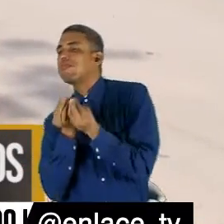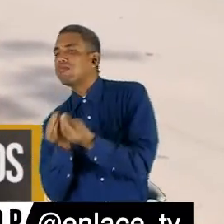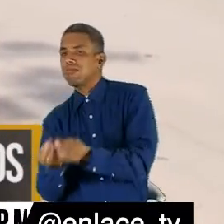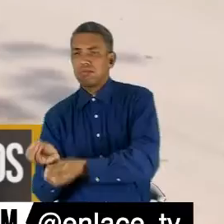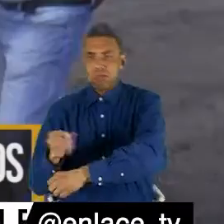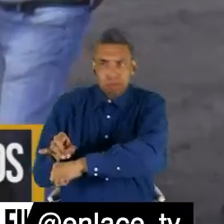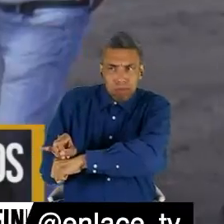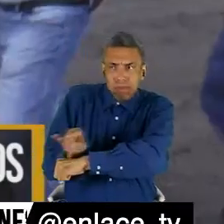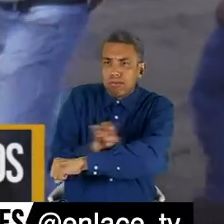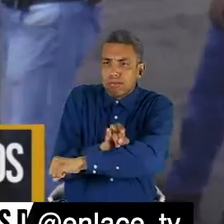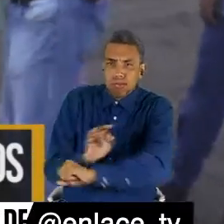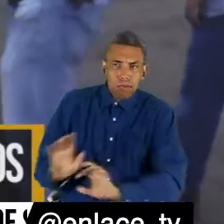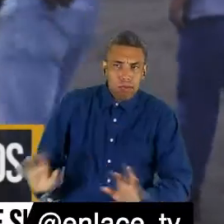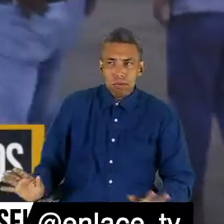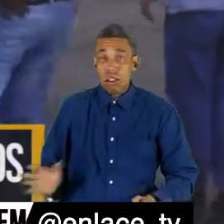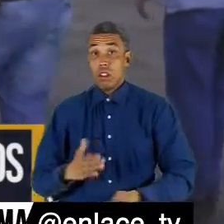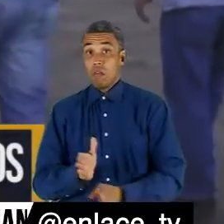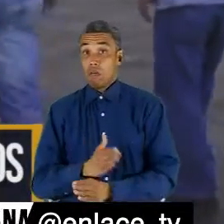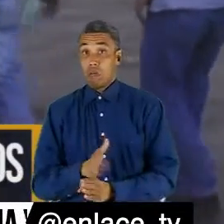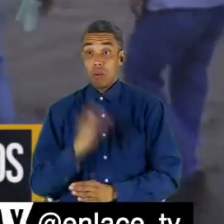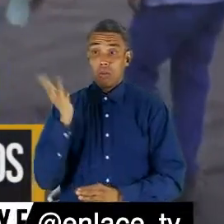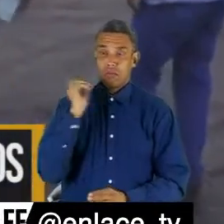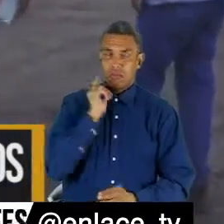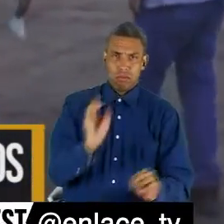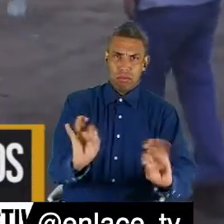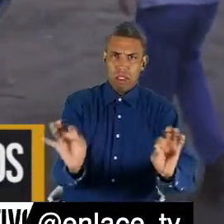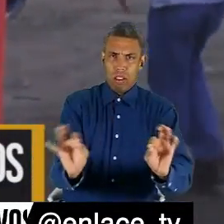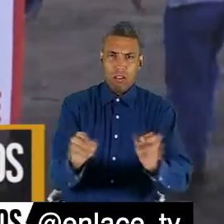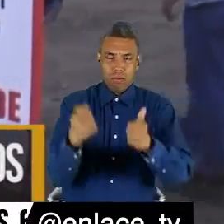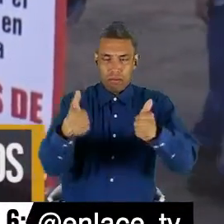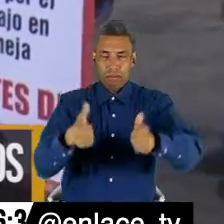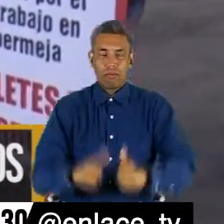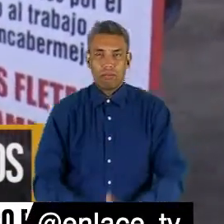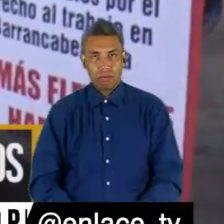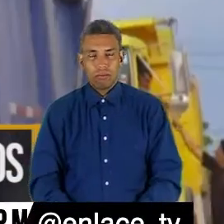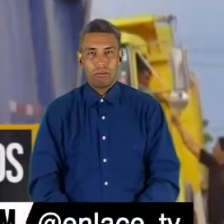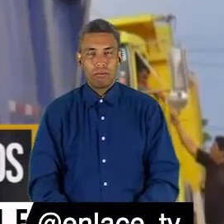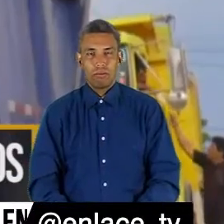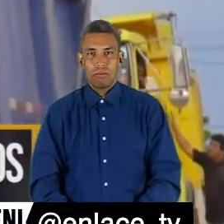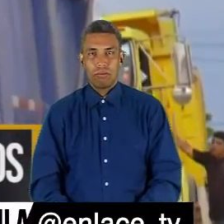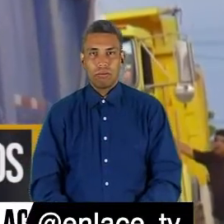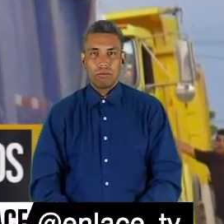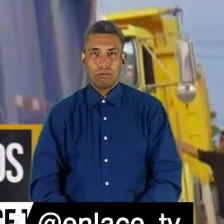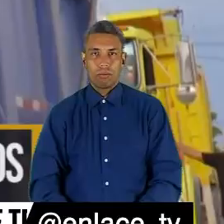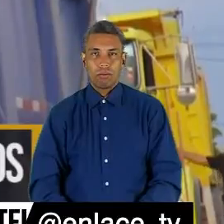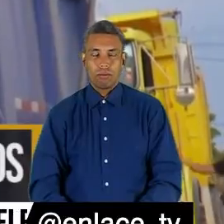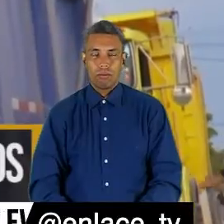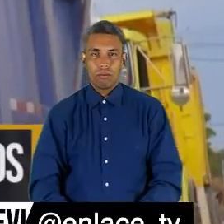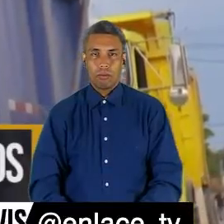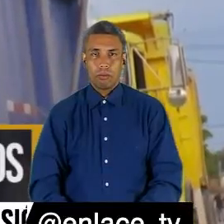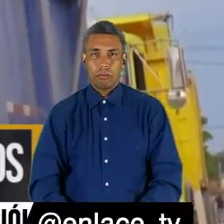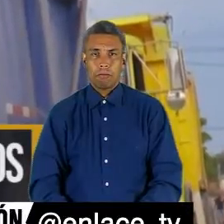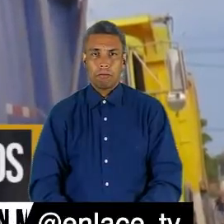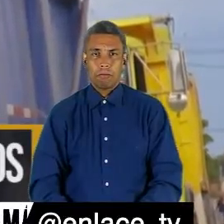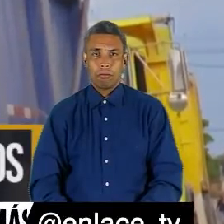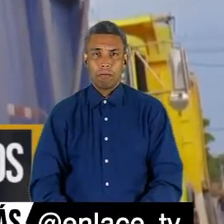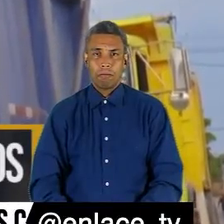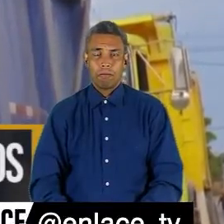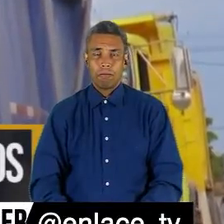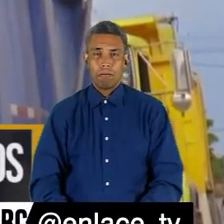ha presentado algún disturbio o bloqueo que atente contra la seguridad de los santandereanos, de manera que también